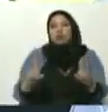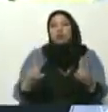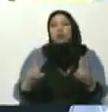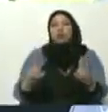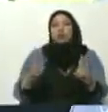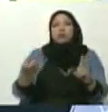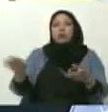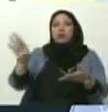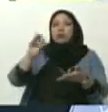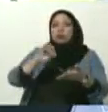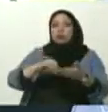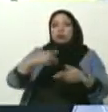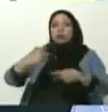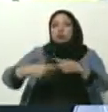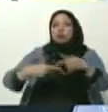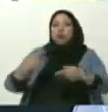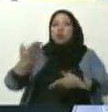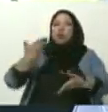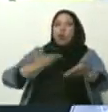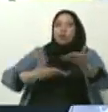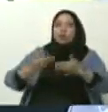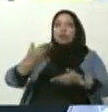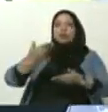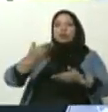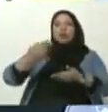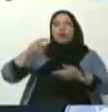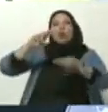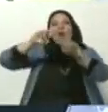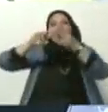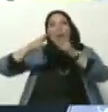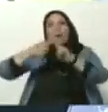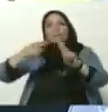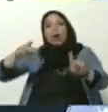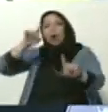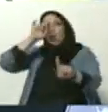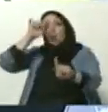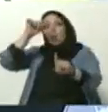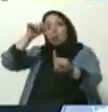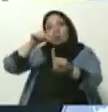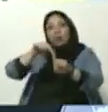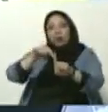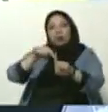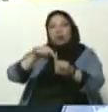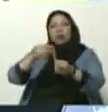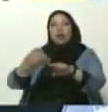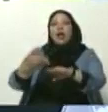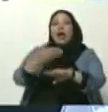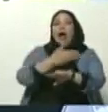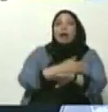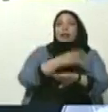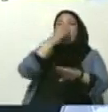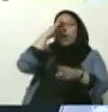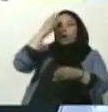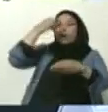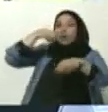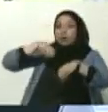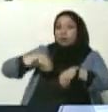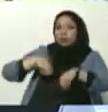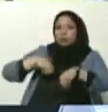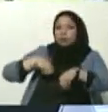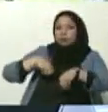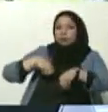de reiniciar las conversaciones de paz sobre la base de lo previamente acordado.